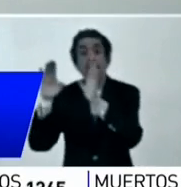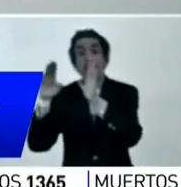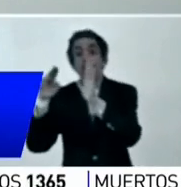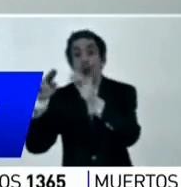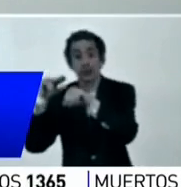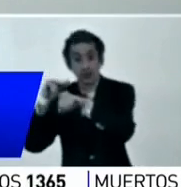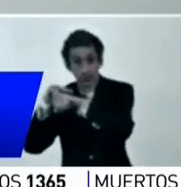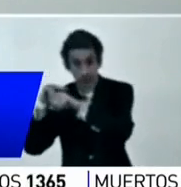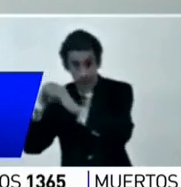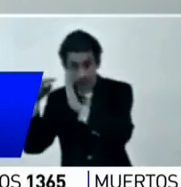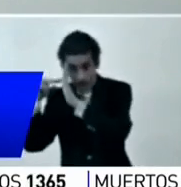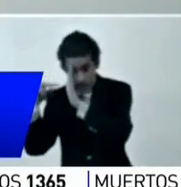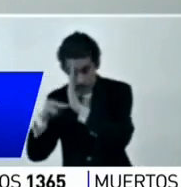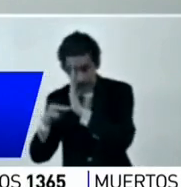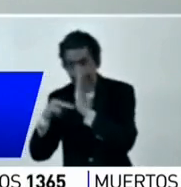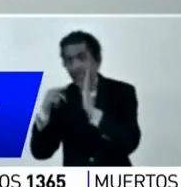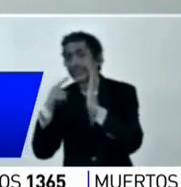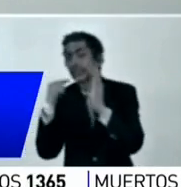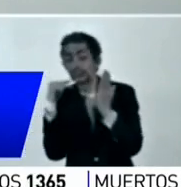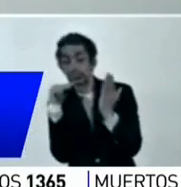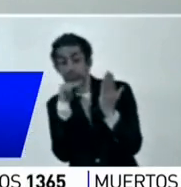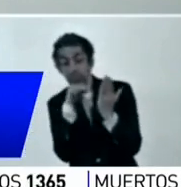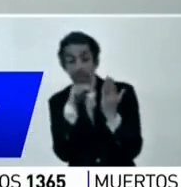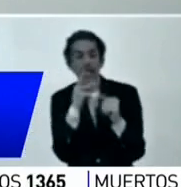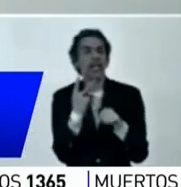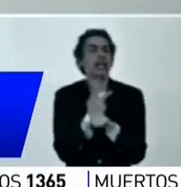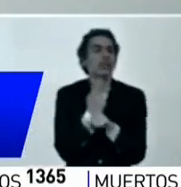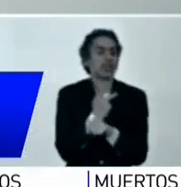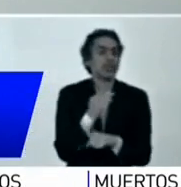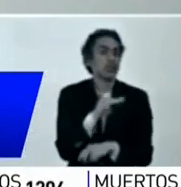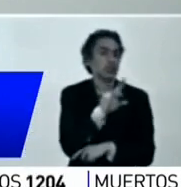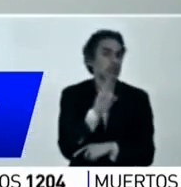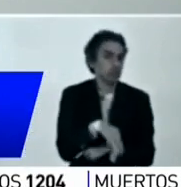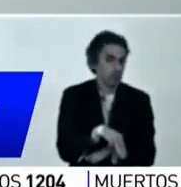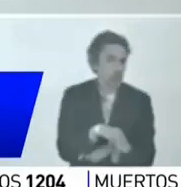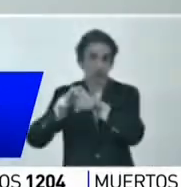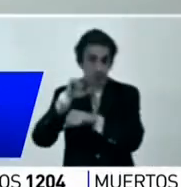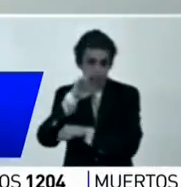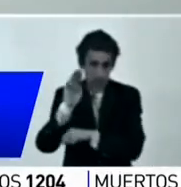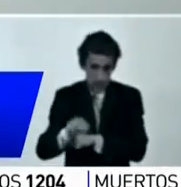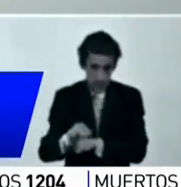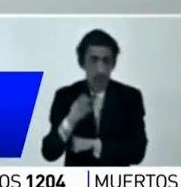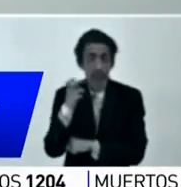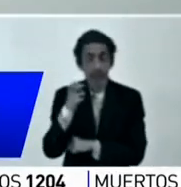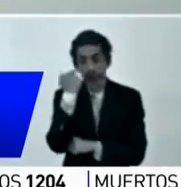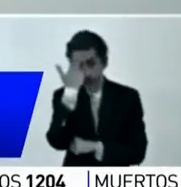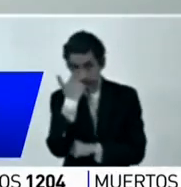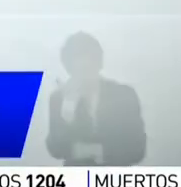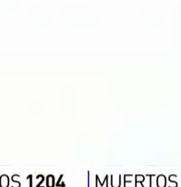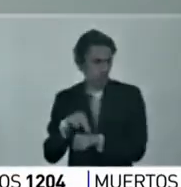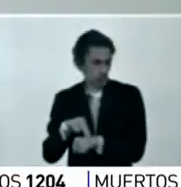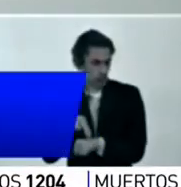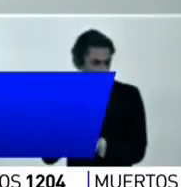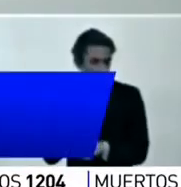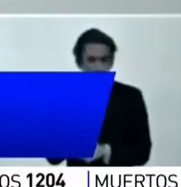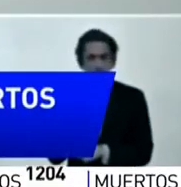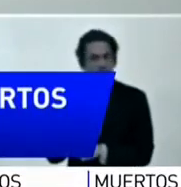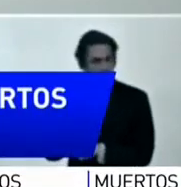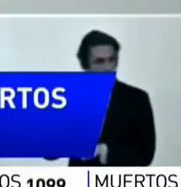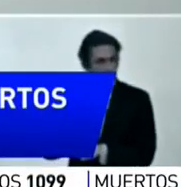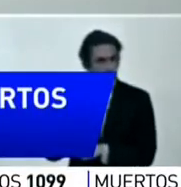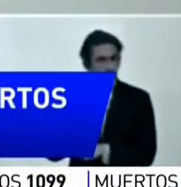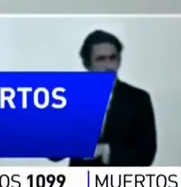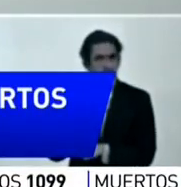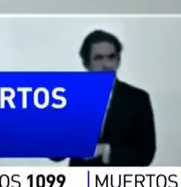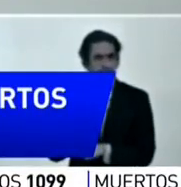del 33% en camas. Además, descartó contradicciones en las cifras. No hay ninguna contradicción. Esta información es algo